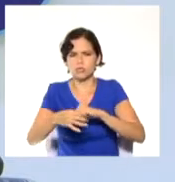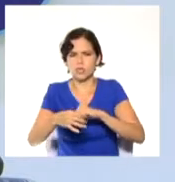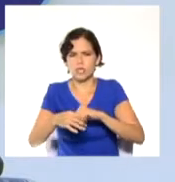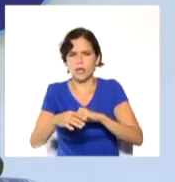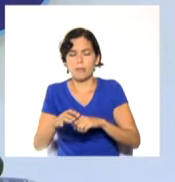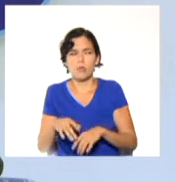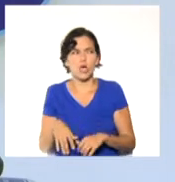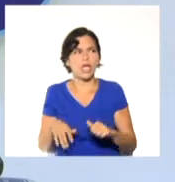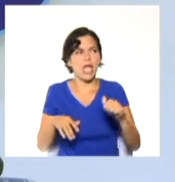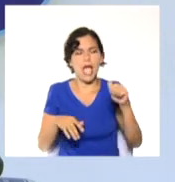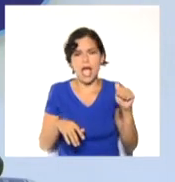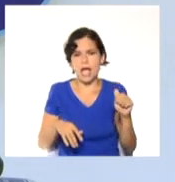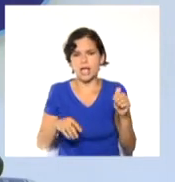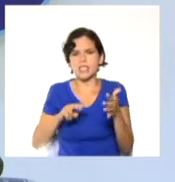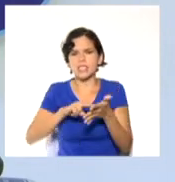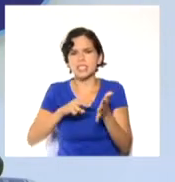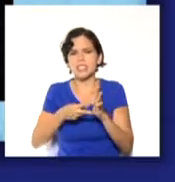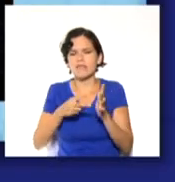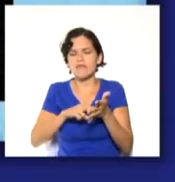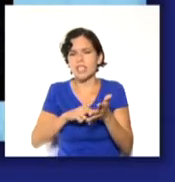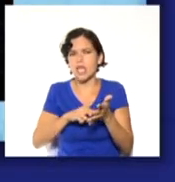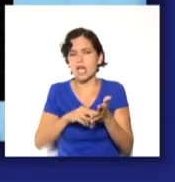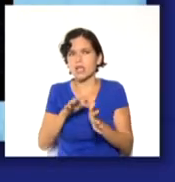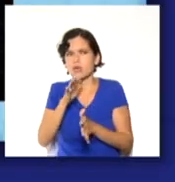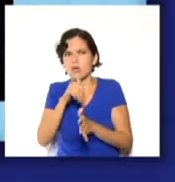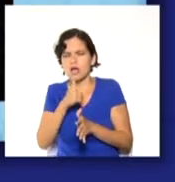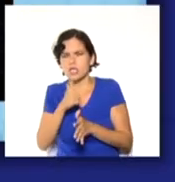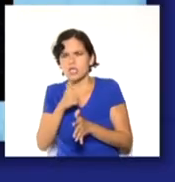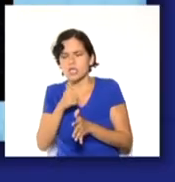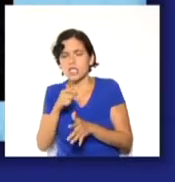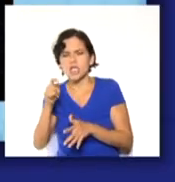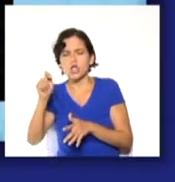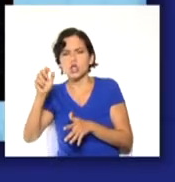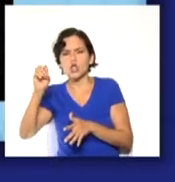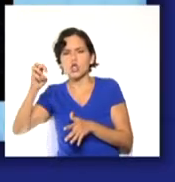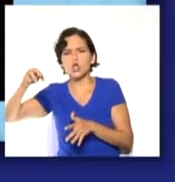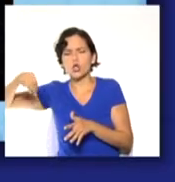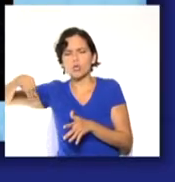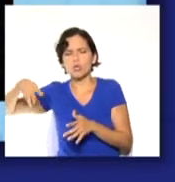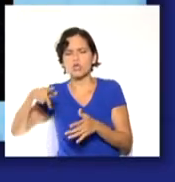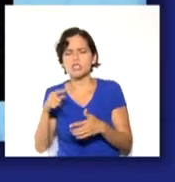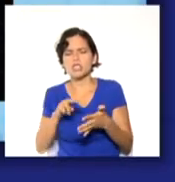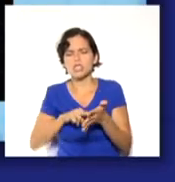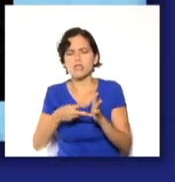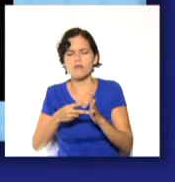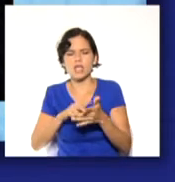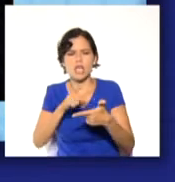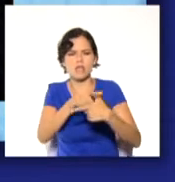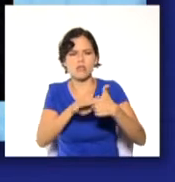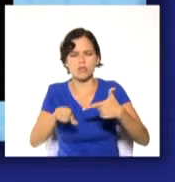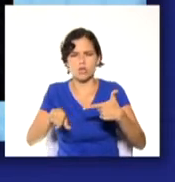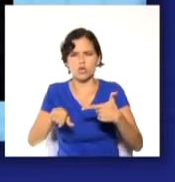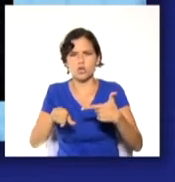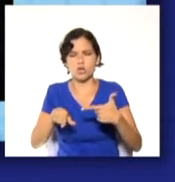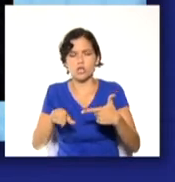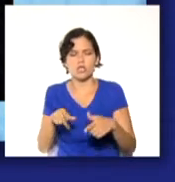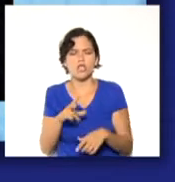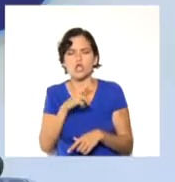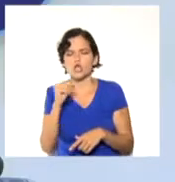prefijo A significa sin y tomo significa división. Entonces, sin